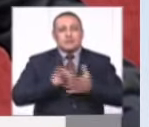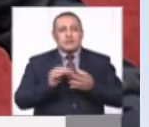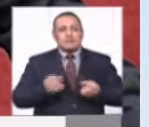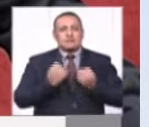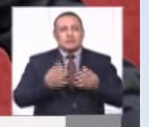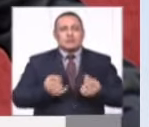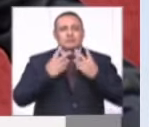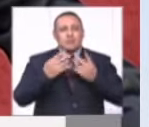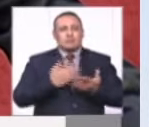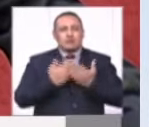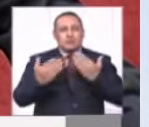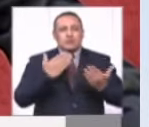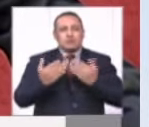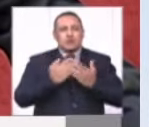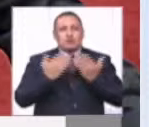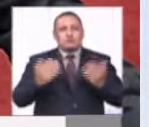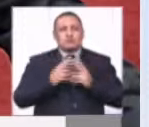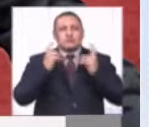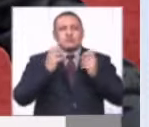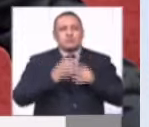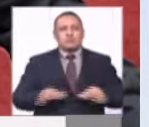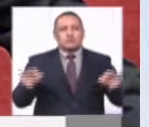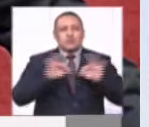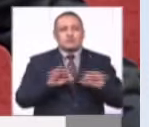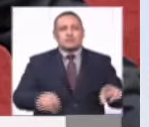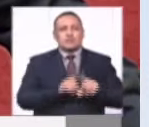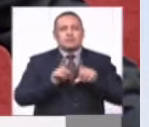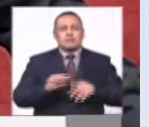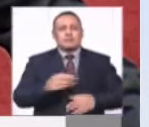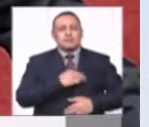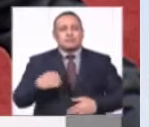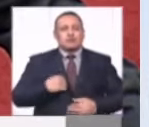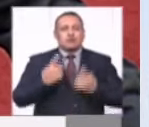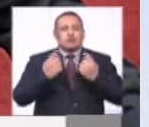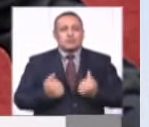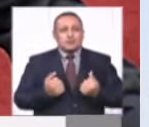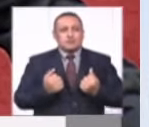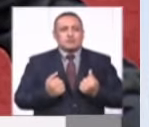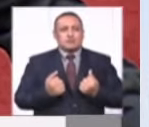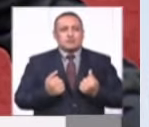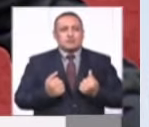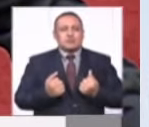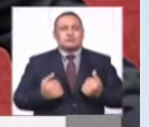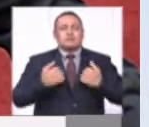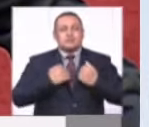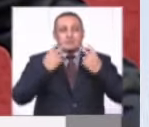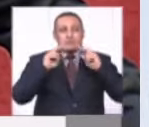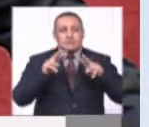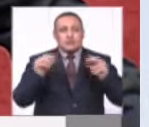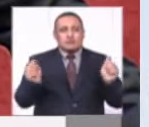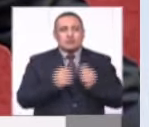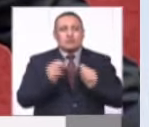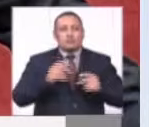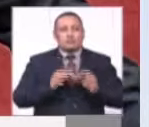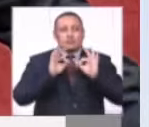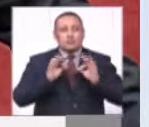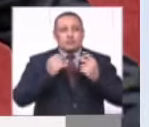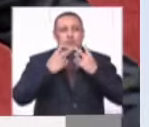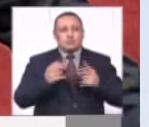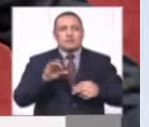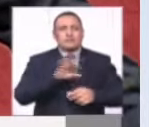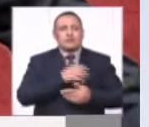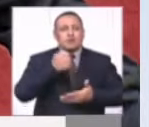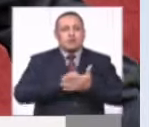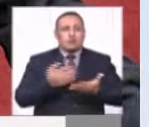bueno distinguir un elemento importante. Mientras el Ministerio de Economía y Finanzas ve estrictamente la parte